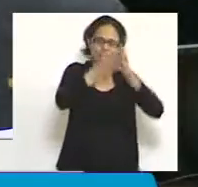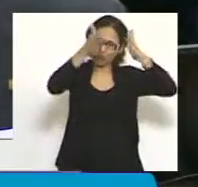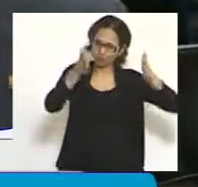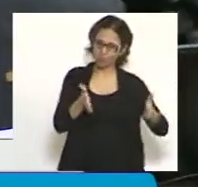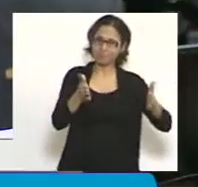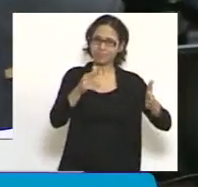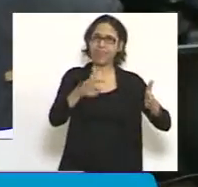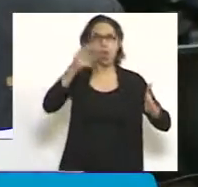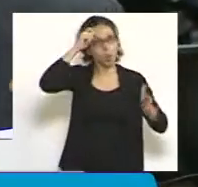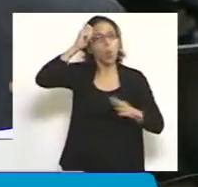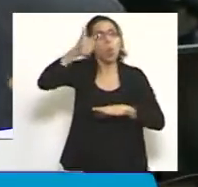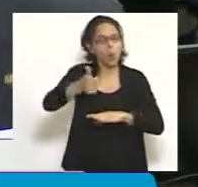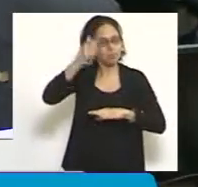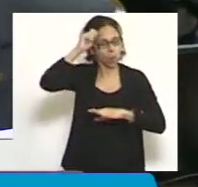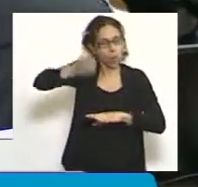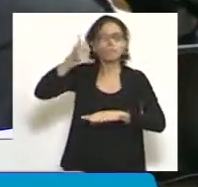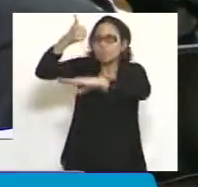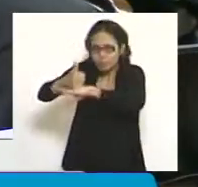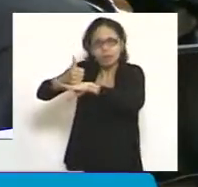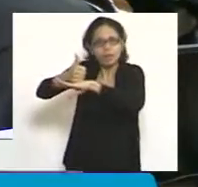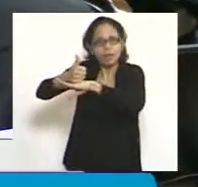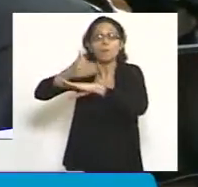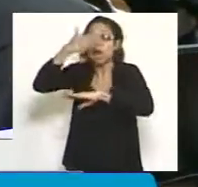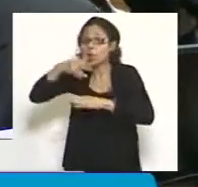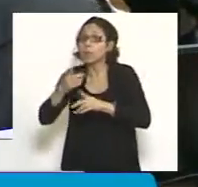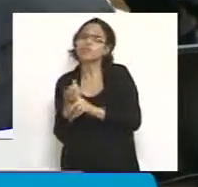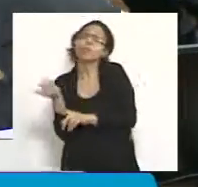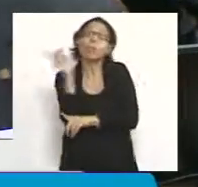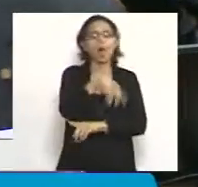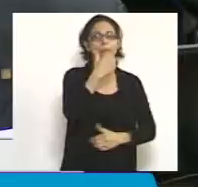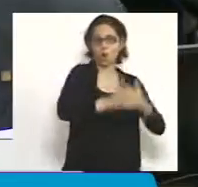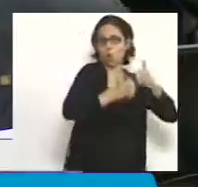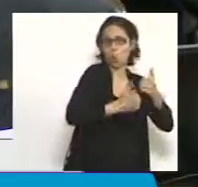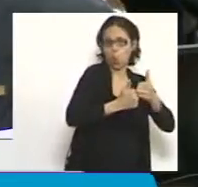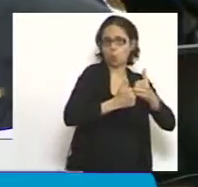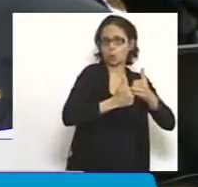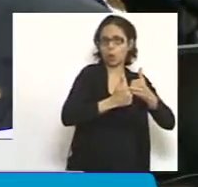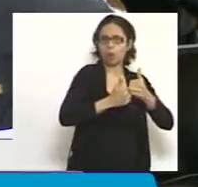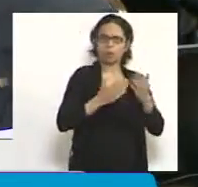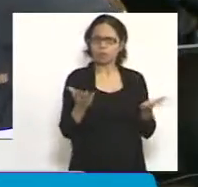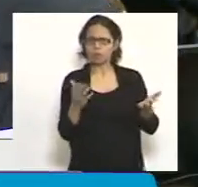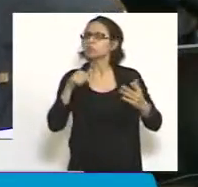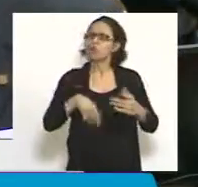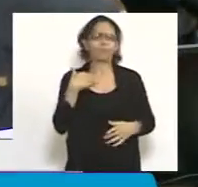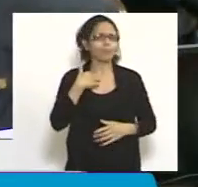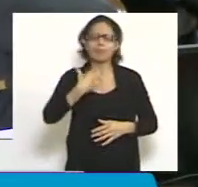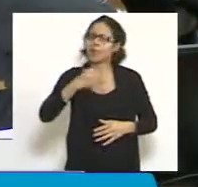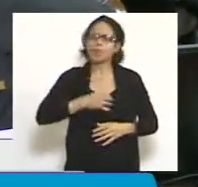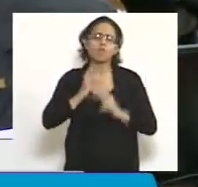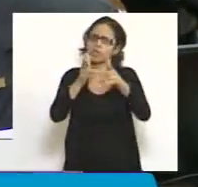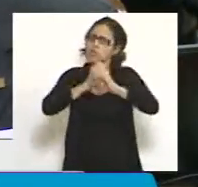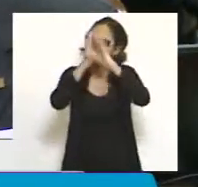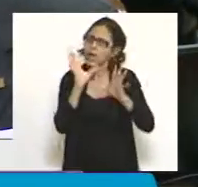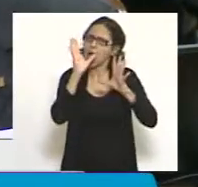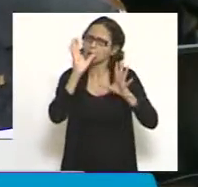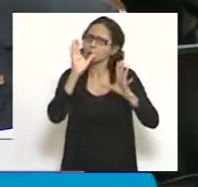juez esté en un cargo y vuelva a concursar en otro. En esto tengo que ser claro, hay un concurso en el